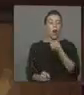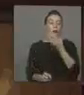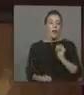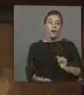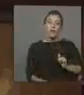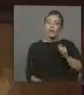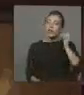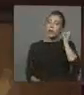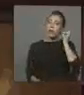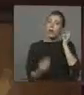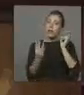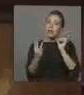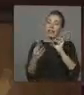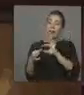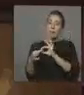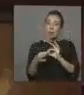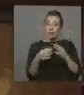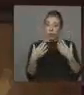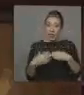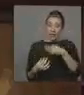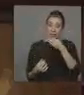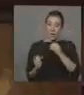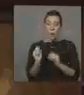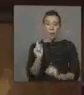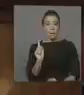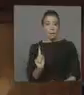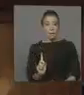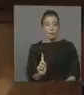voluntad de la mujer en los 3 casos referidos. En primer